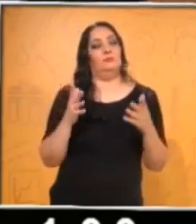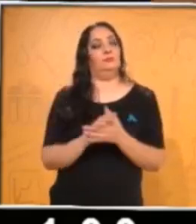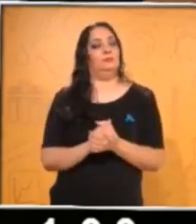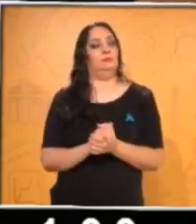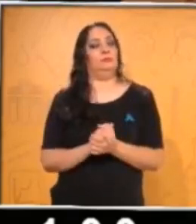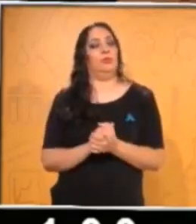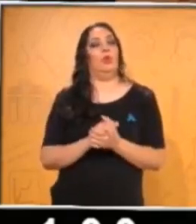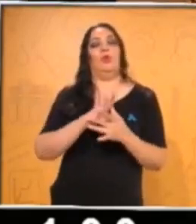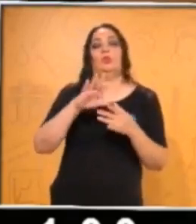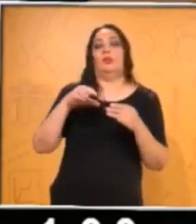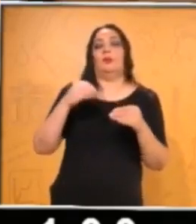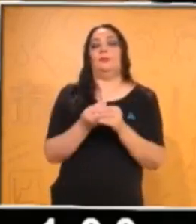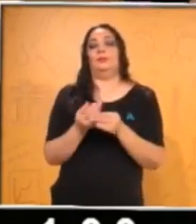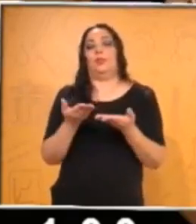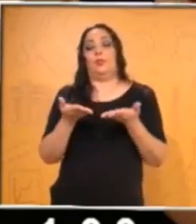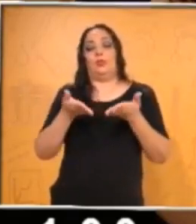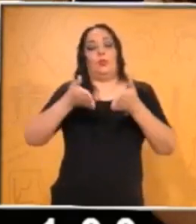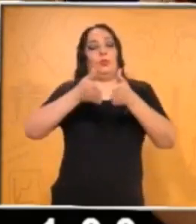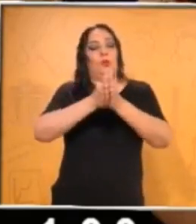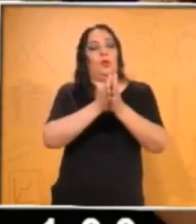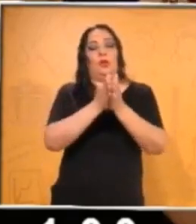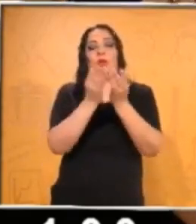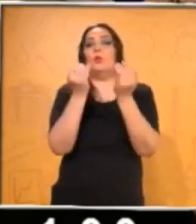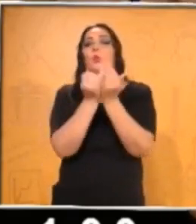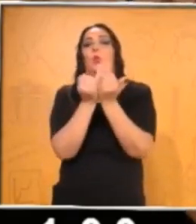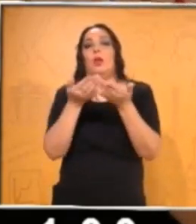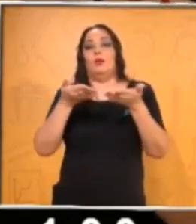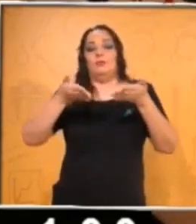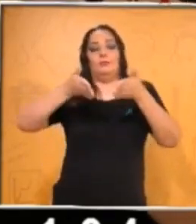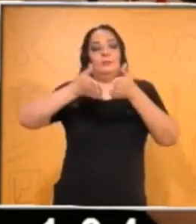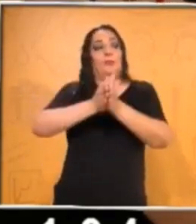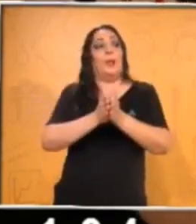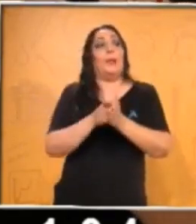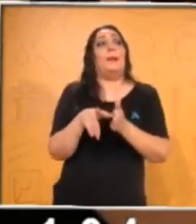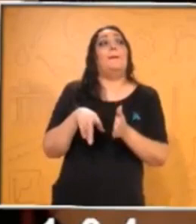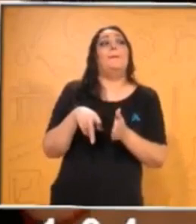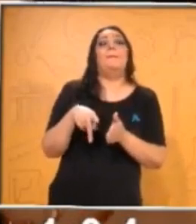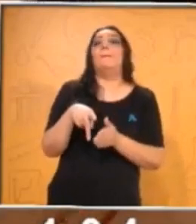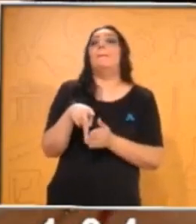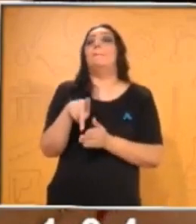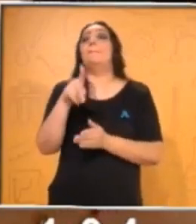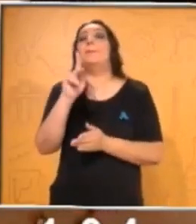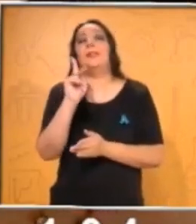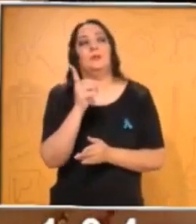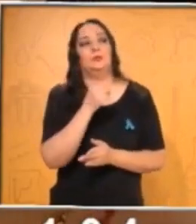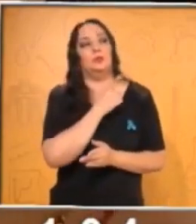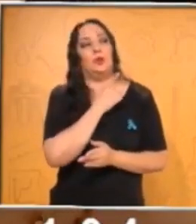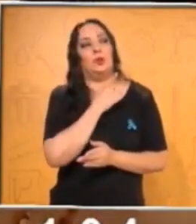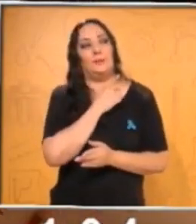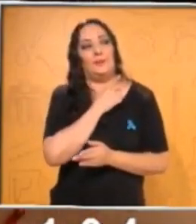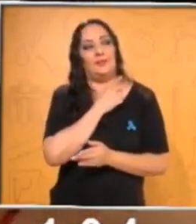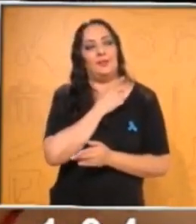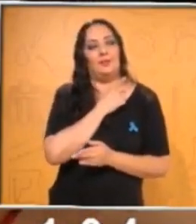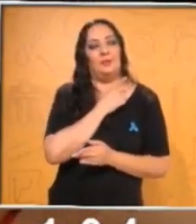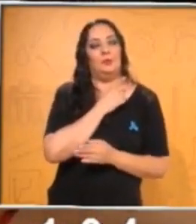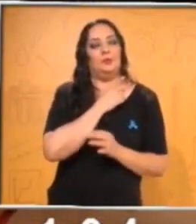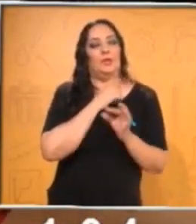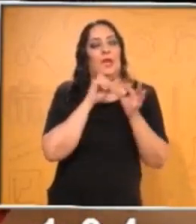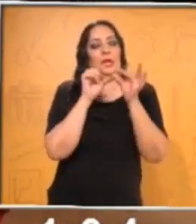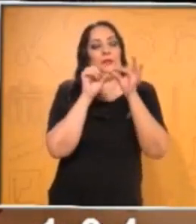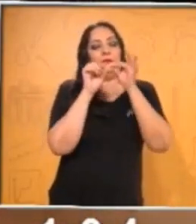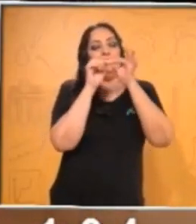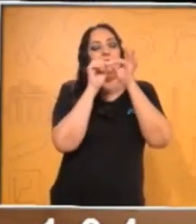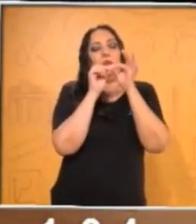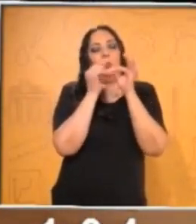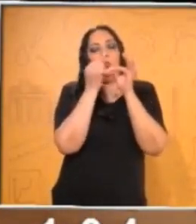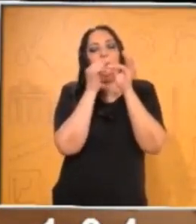vamos a volver a doblar, como hicimos el otro, juntamos, pero solamente vamos a marcar aquí el doblez. Solo